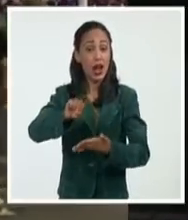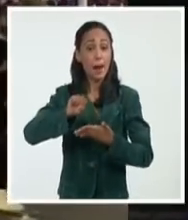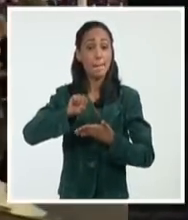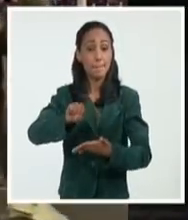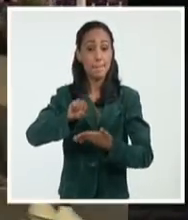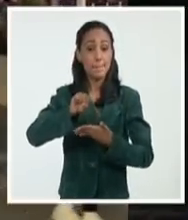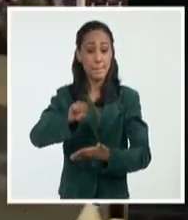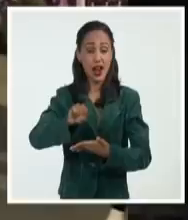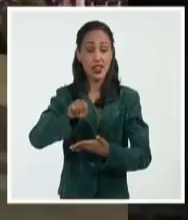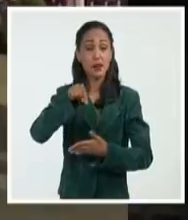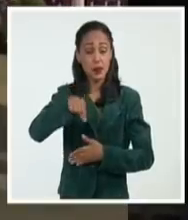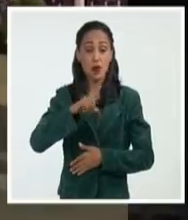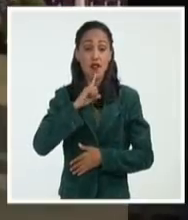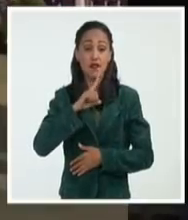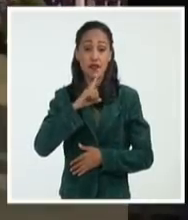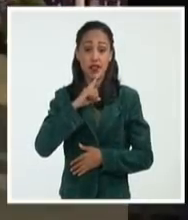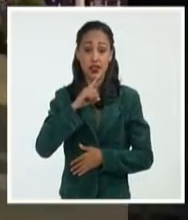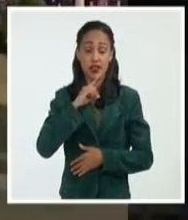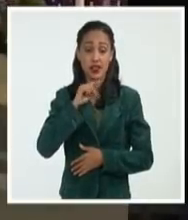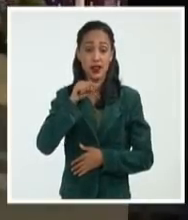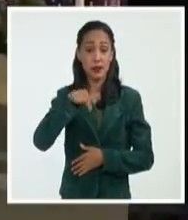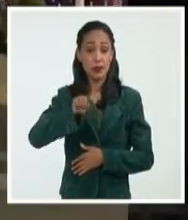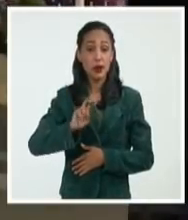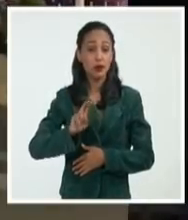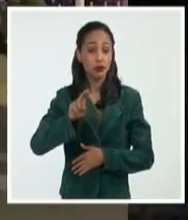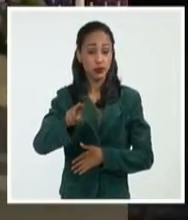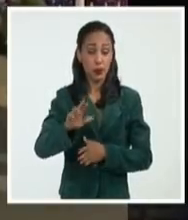Live, que este viernes envió al The New York Times